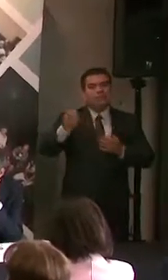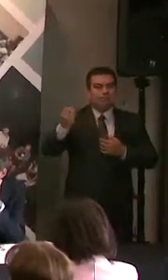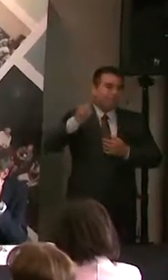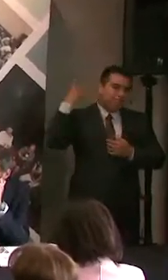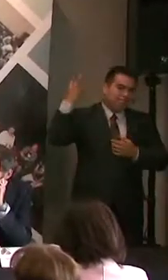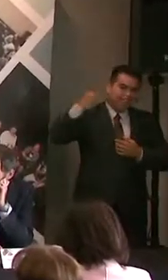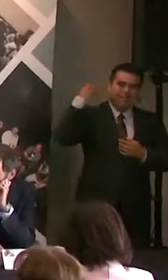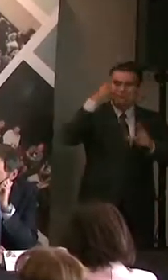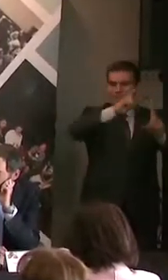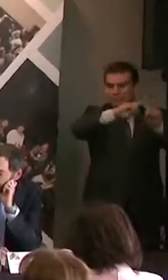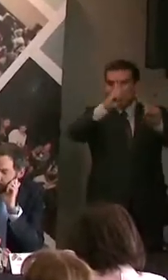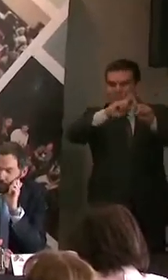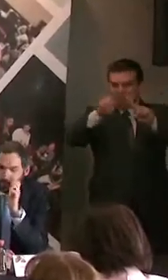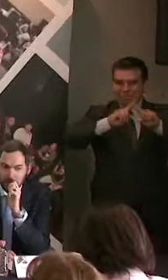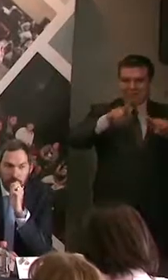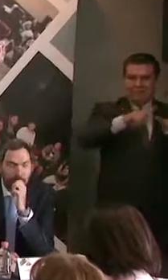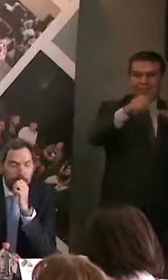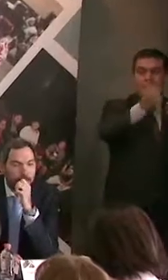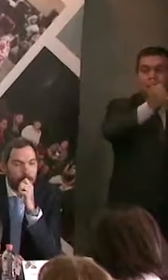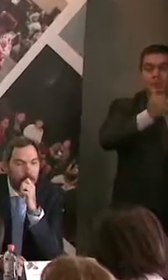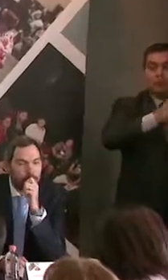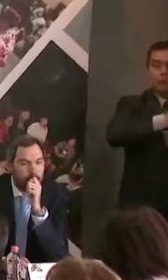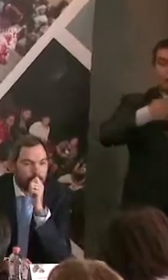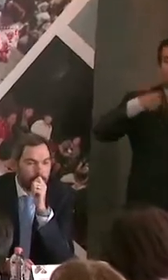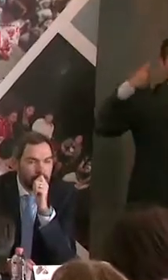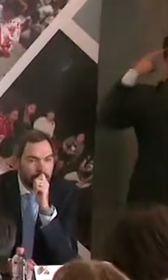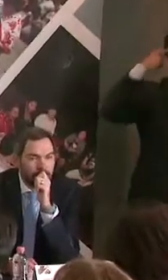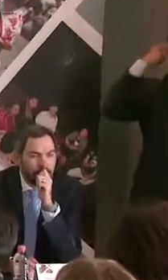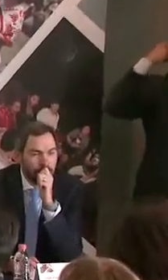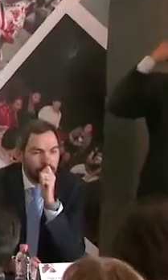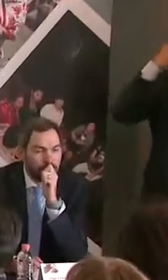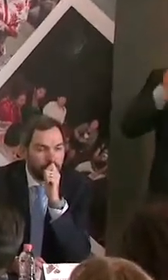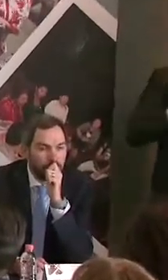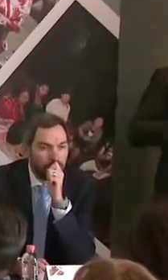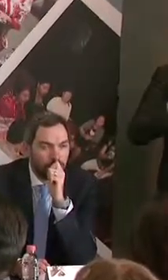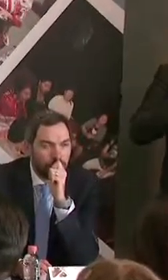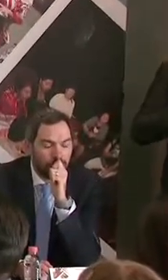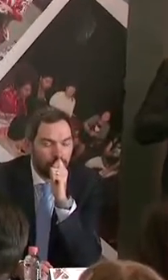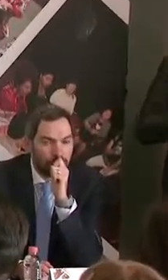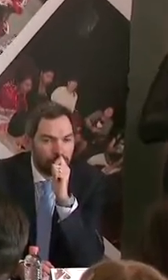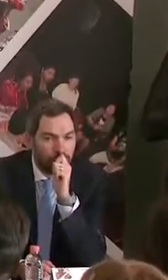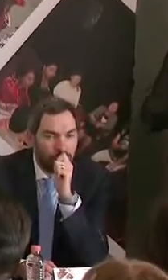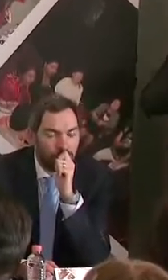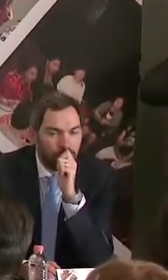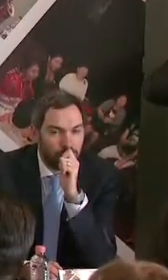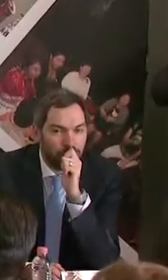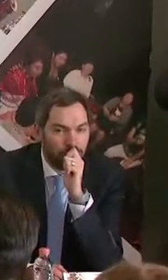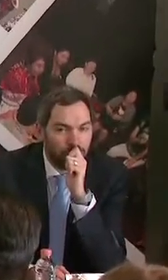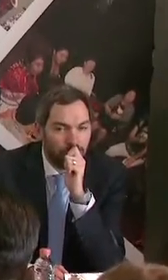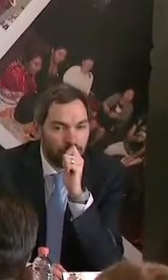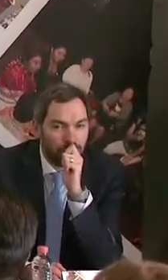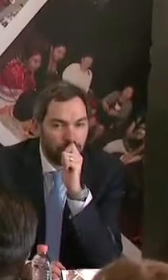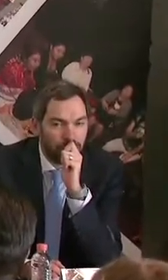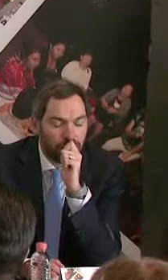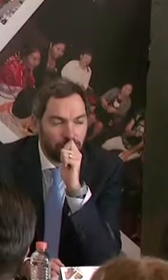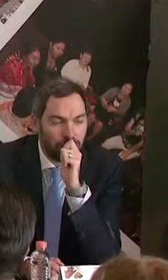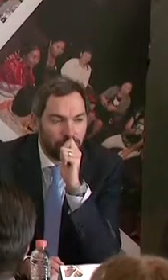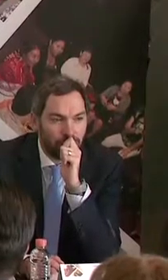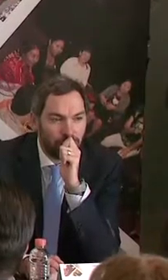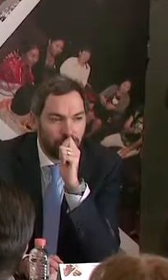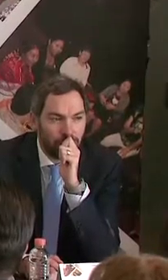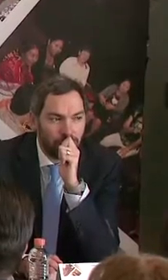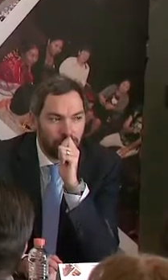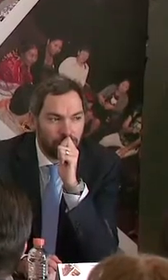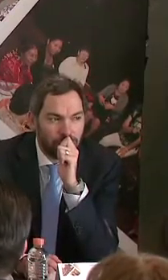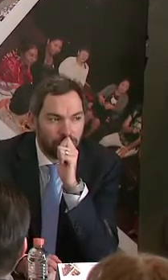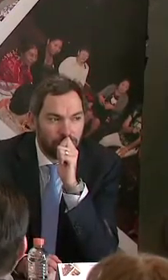nos comprometen, que nos sensibilizan y que nos llevan a reproducir y a replicar acciones